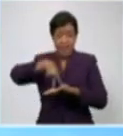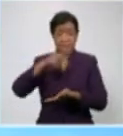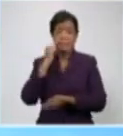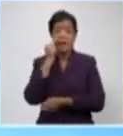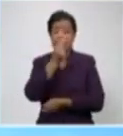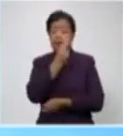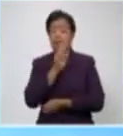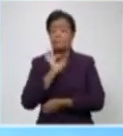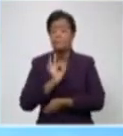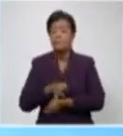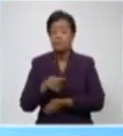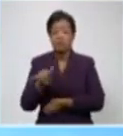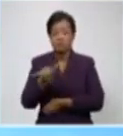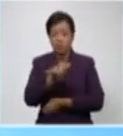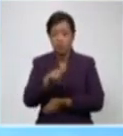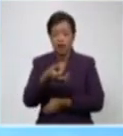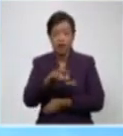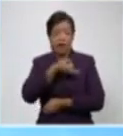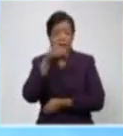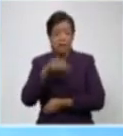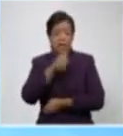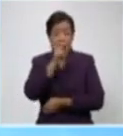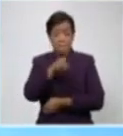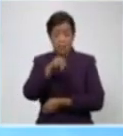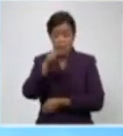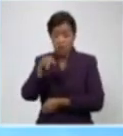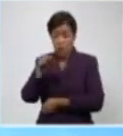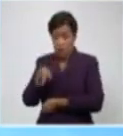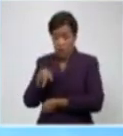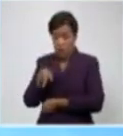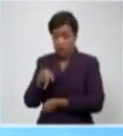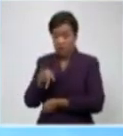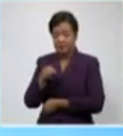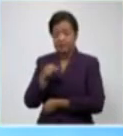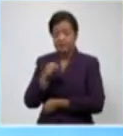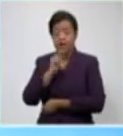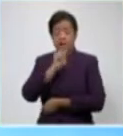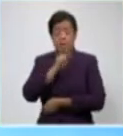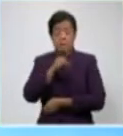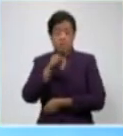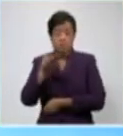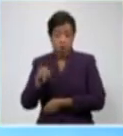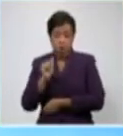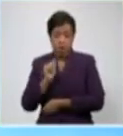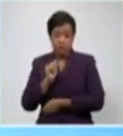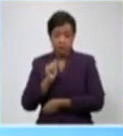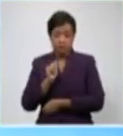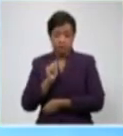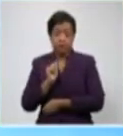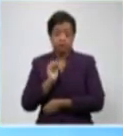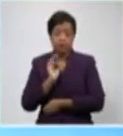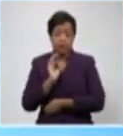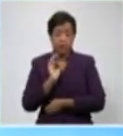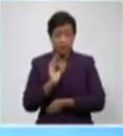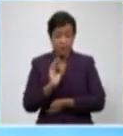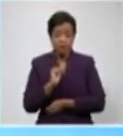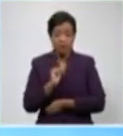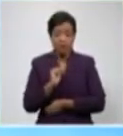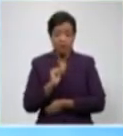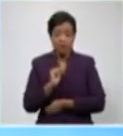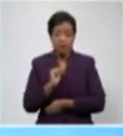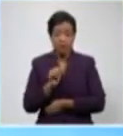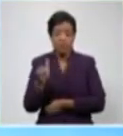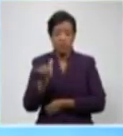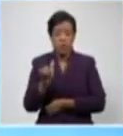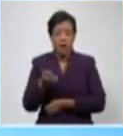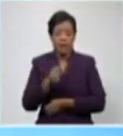se refirió a los que por sus actitudes, prestemos atención a esto, a los que por sus actitudes se